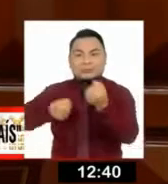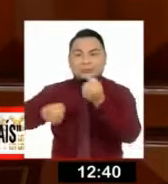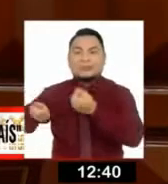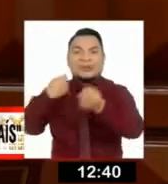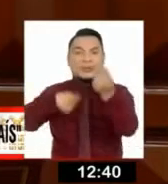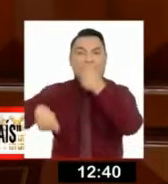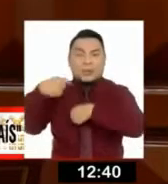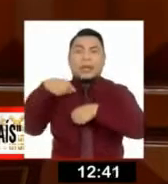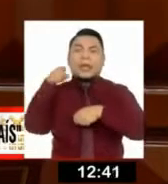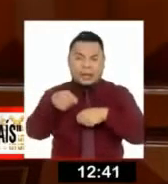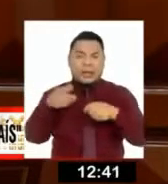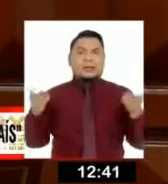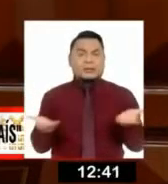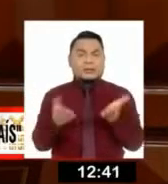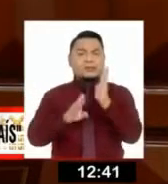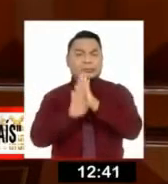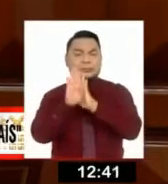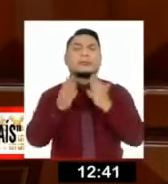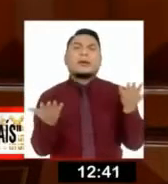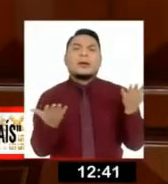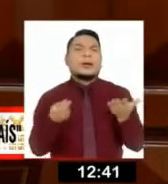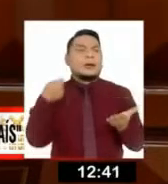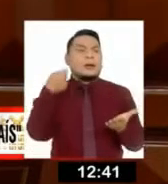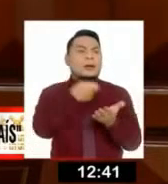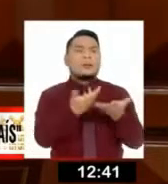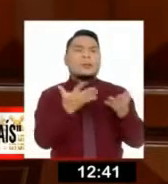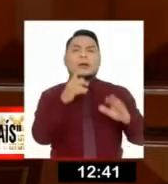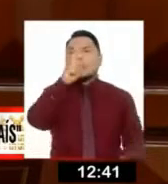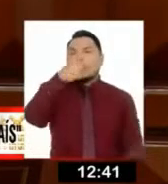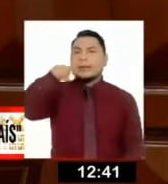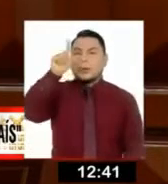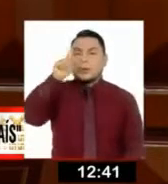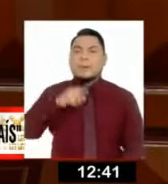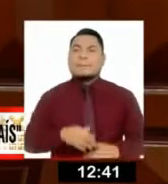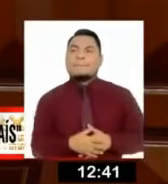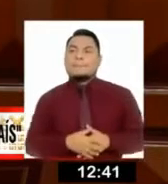productividad a más de